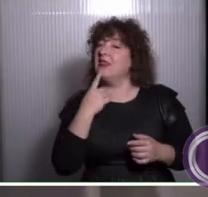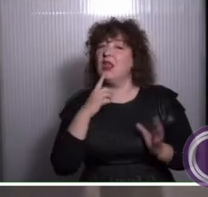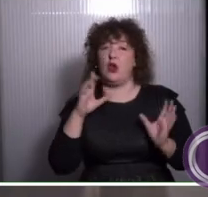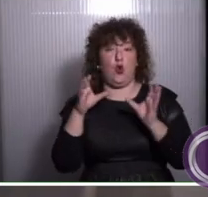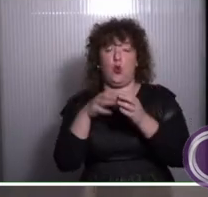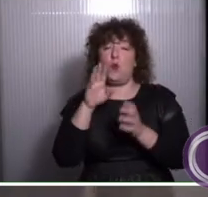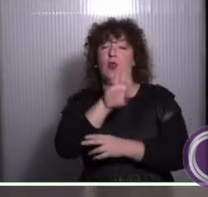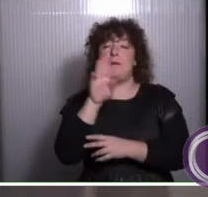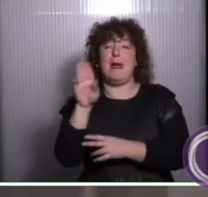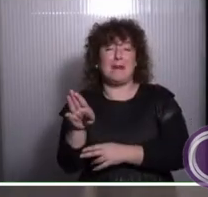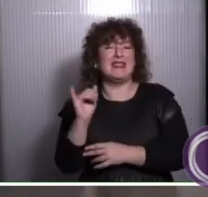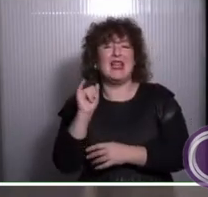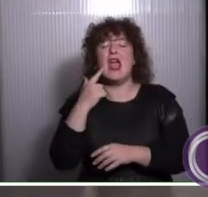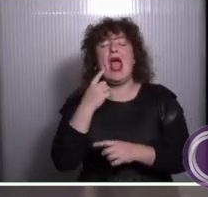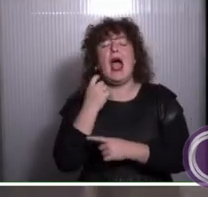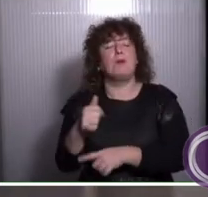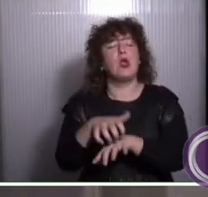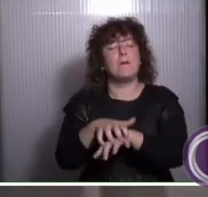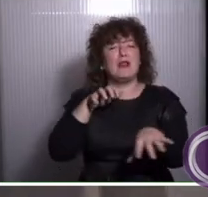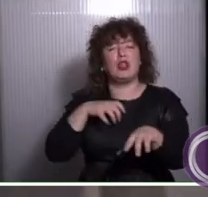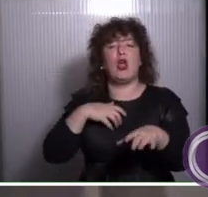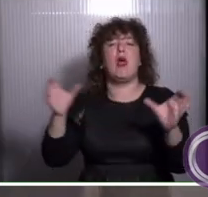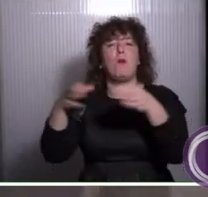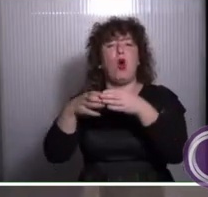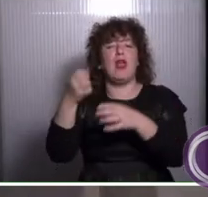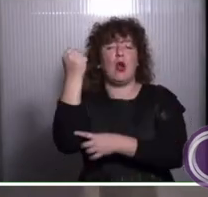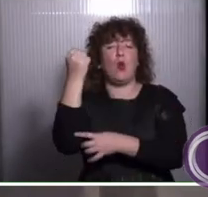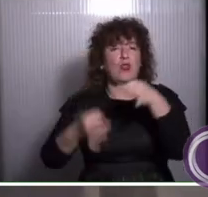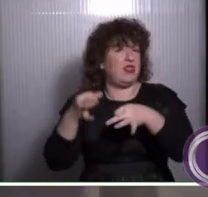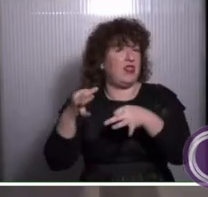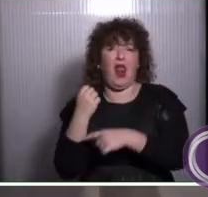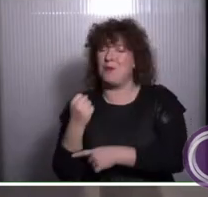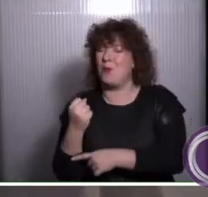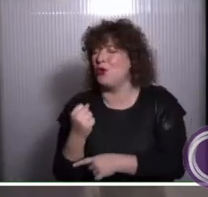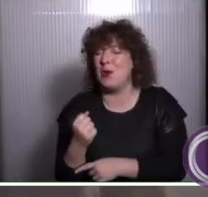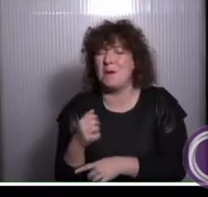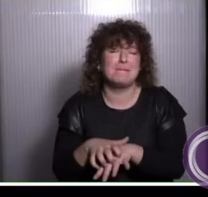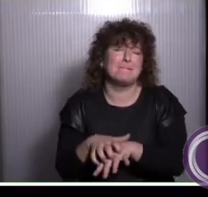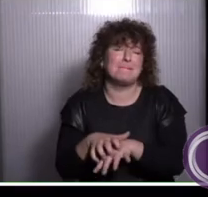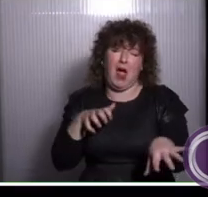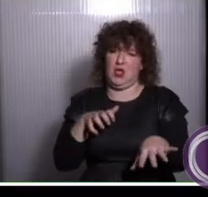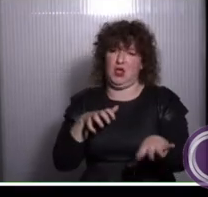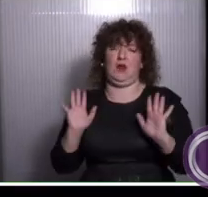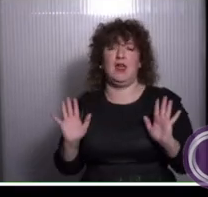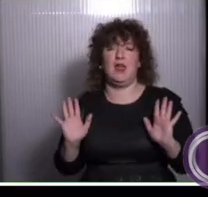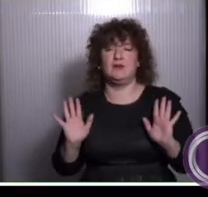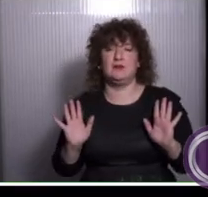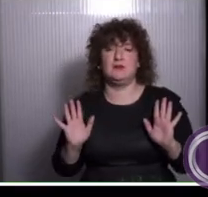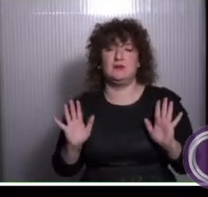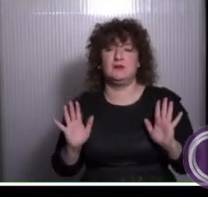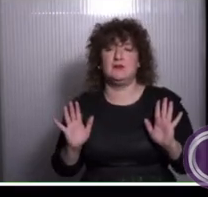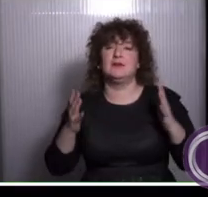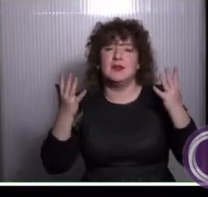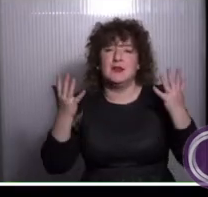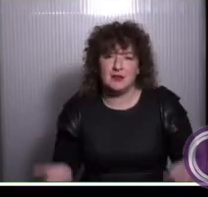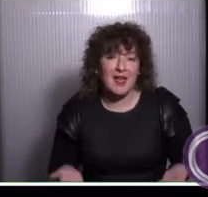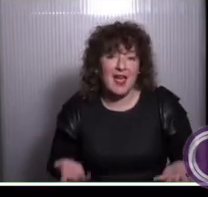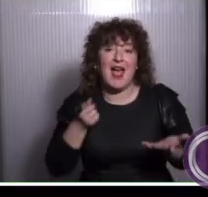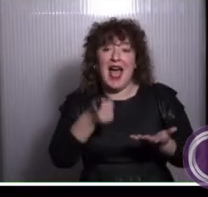mayoritario del Poder Judicial. Y así